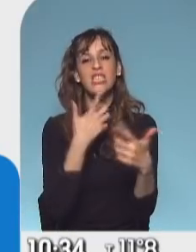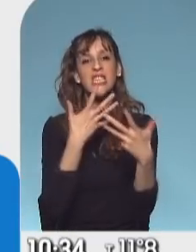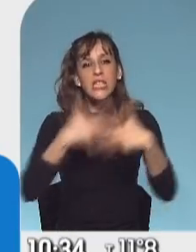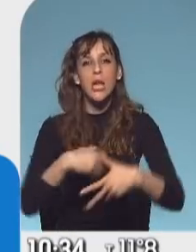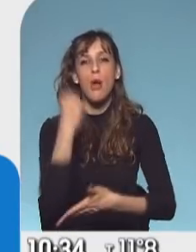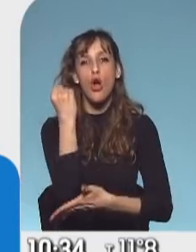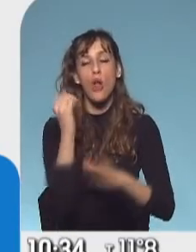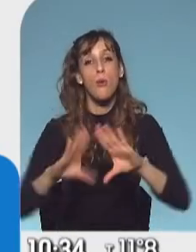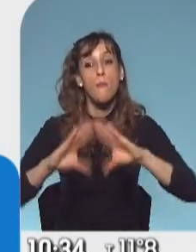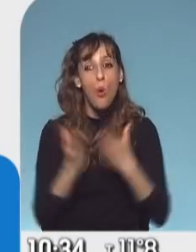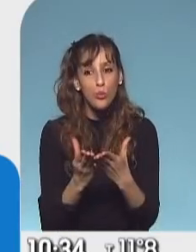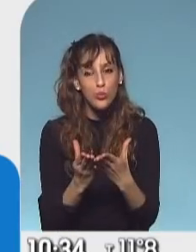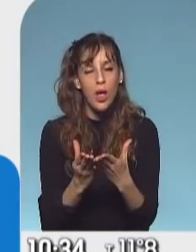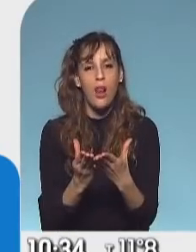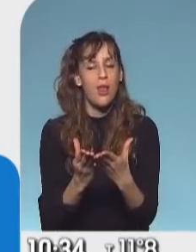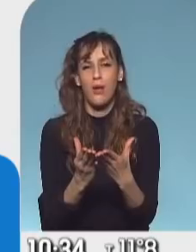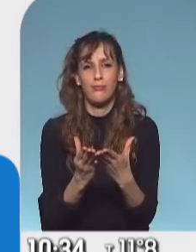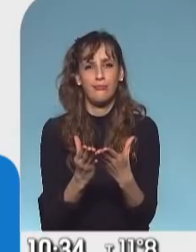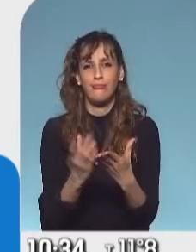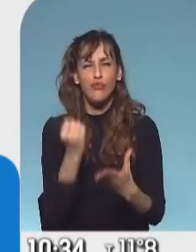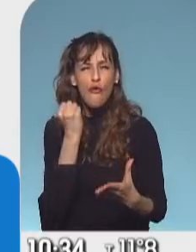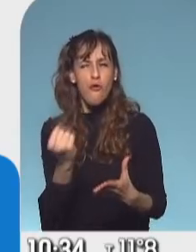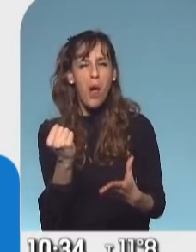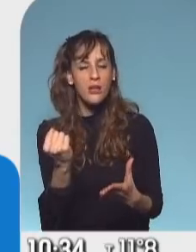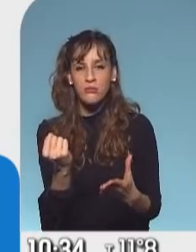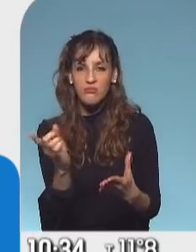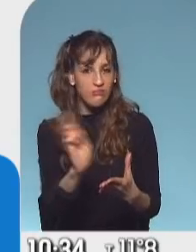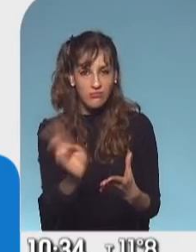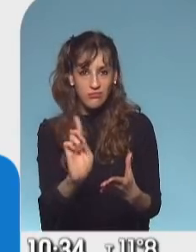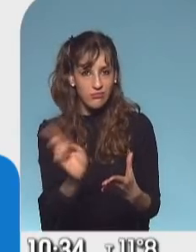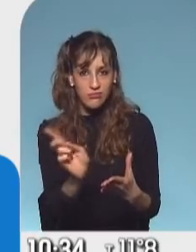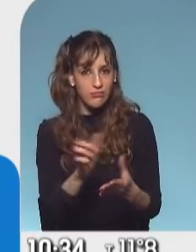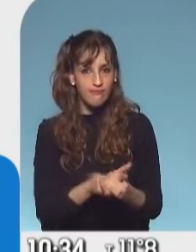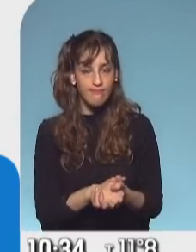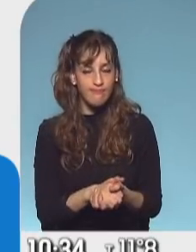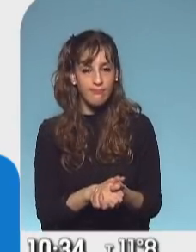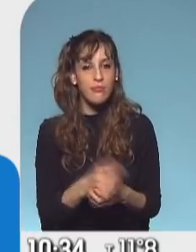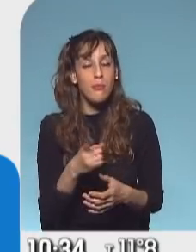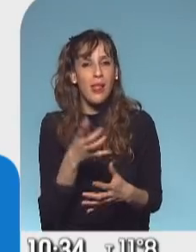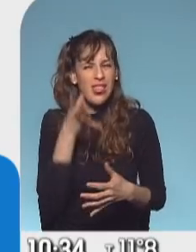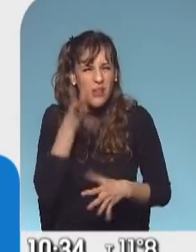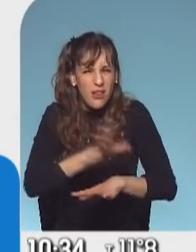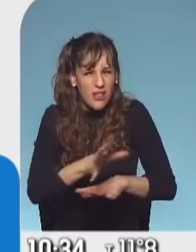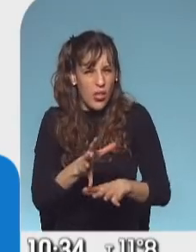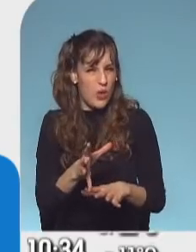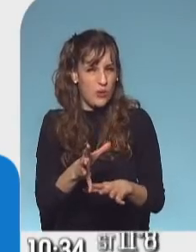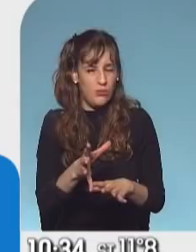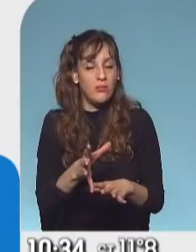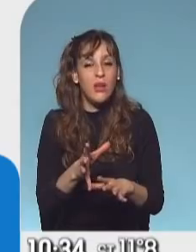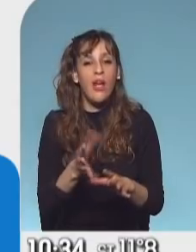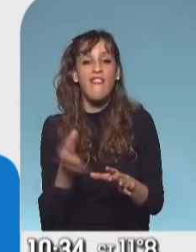económico mundial era de una fragilidad enorme, enorme, pero tan enorme que un